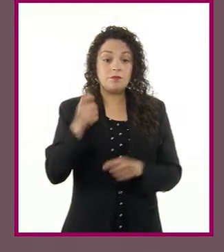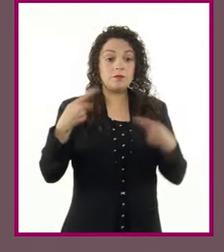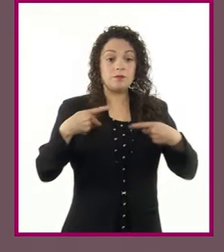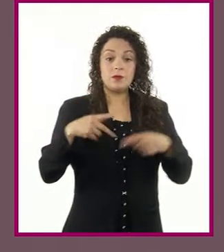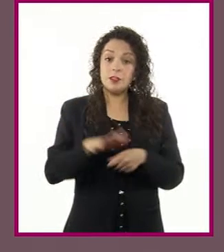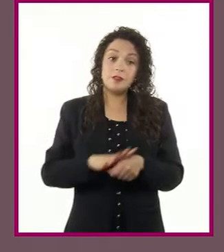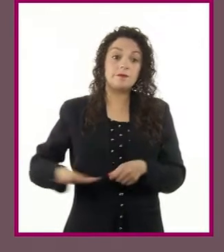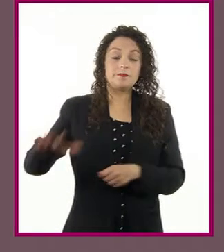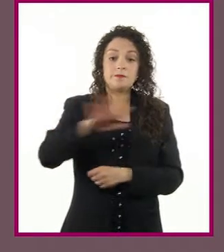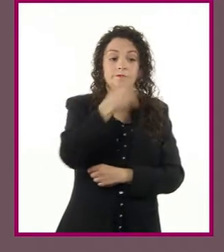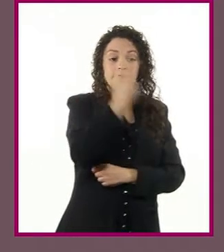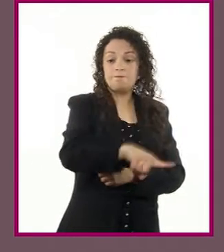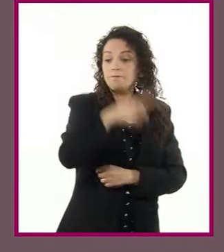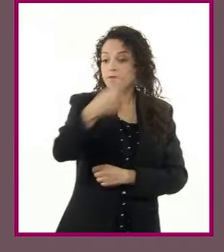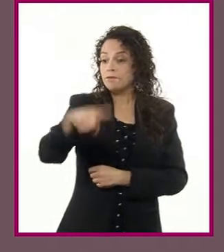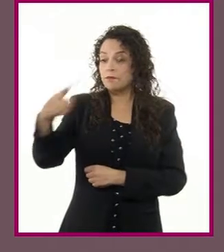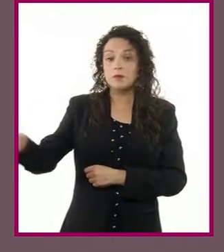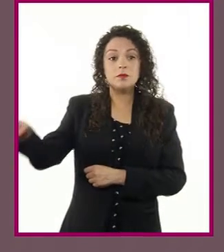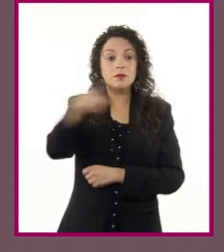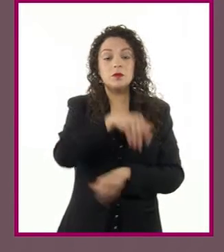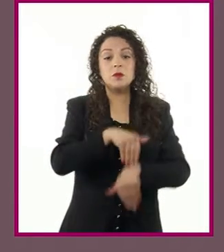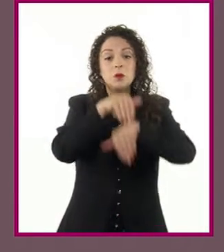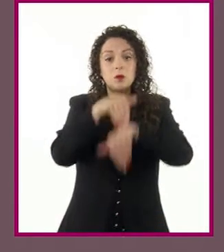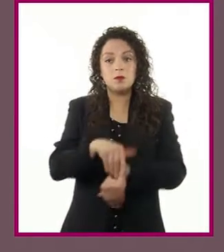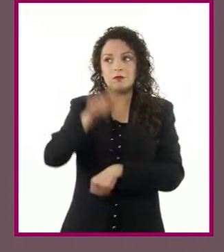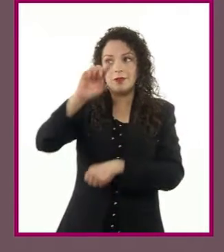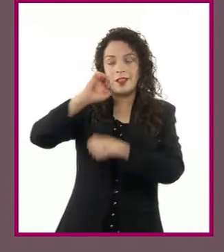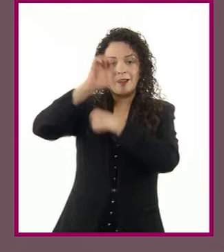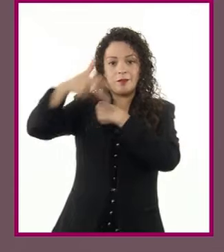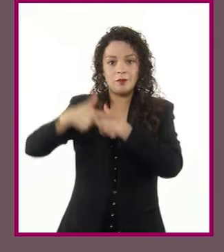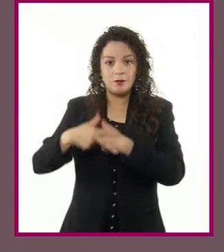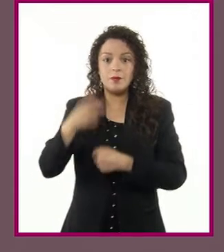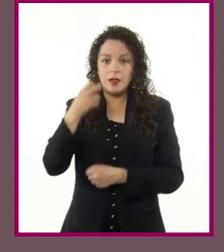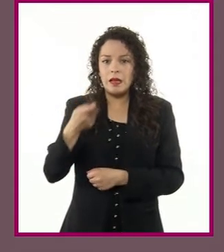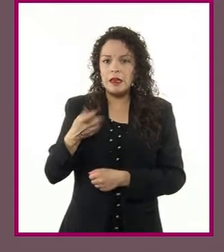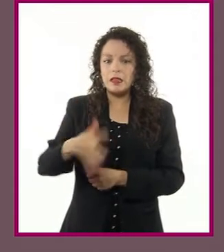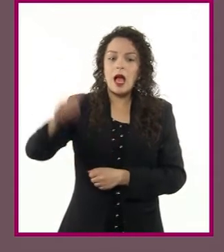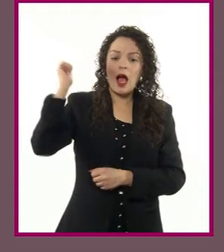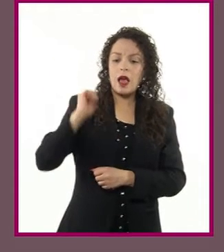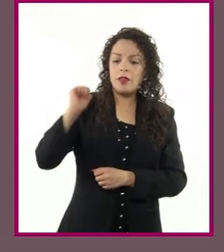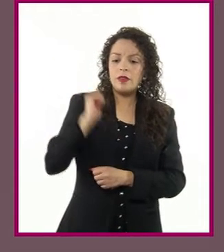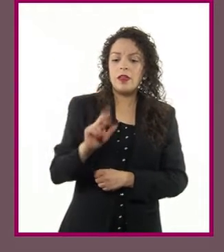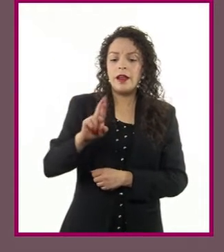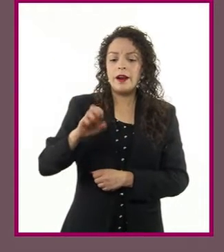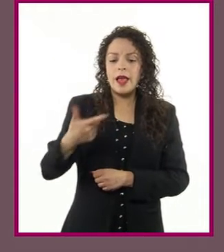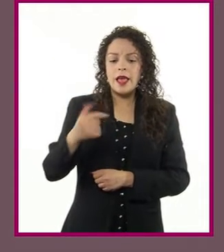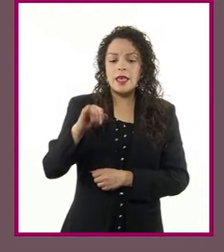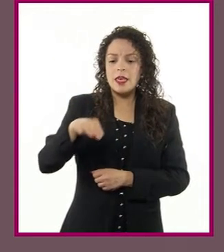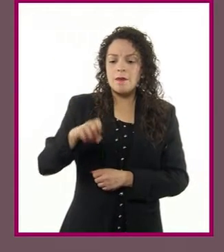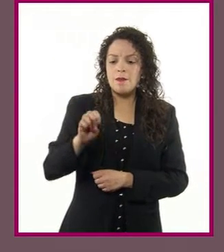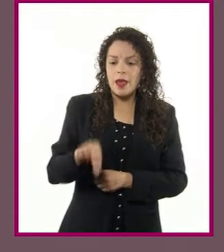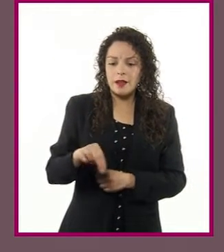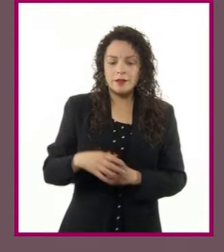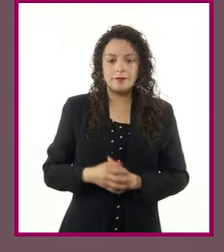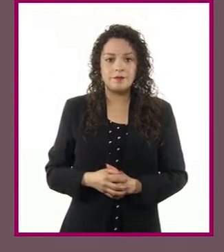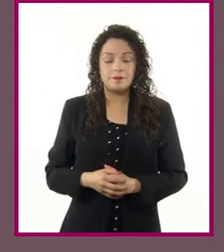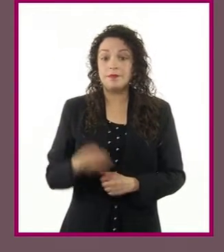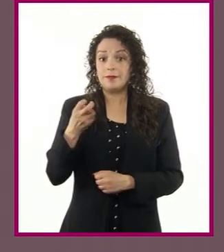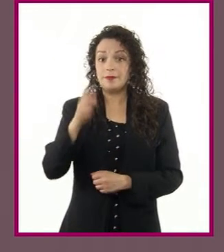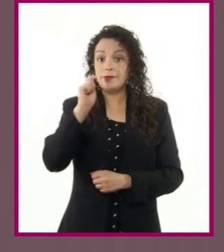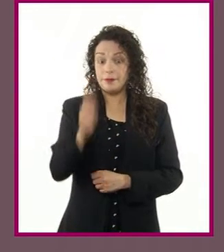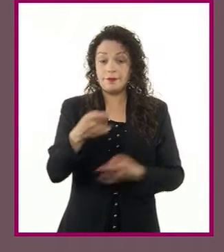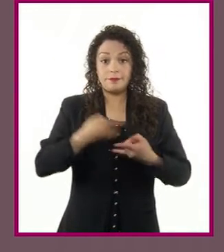las sociedades europeas durante el llamado Antiguo Régimen. El Antiguo Régimen es el periodo de la